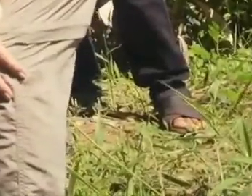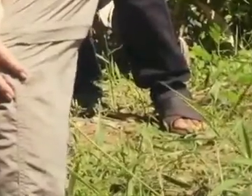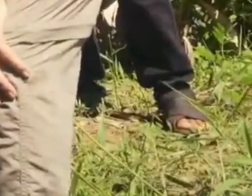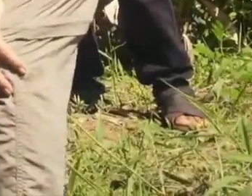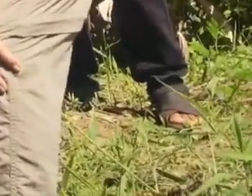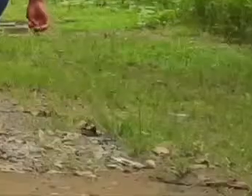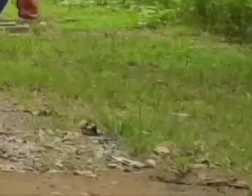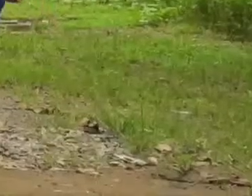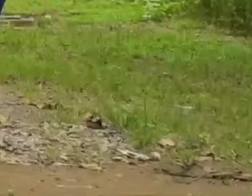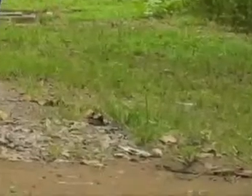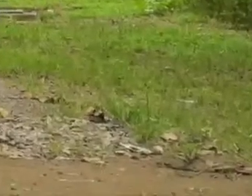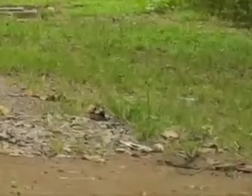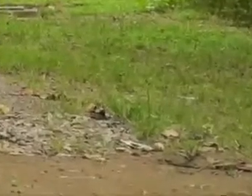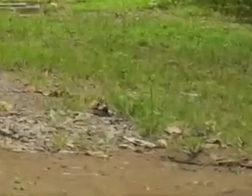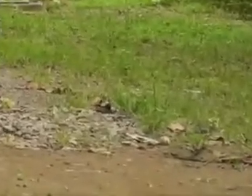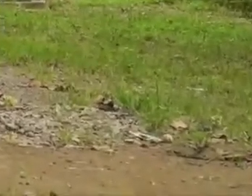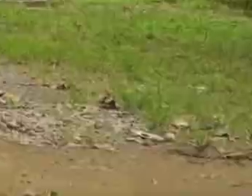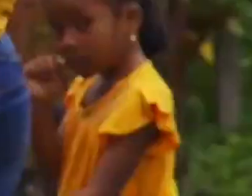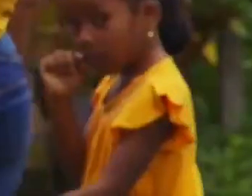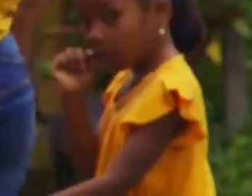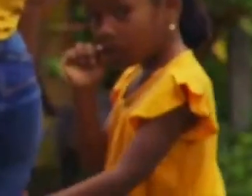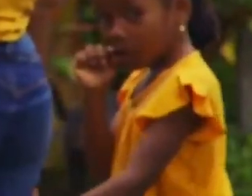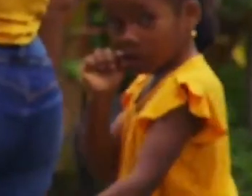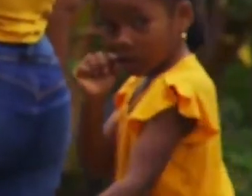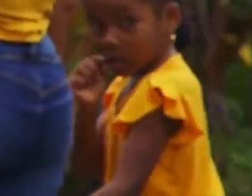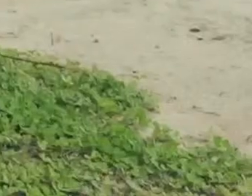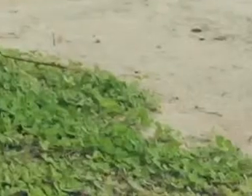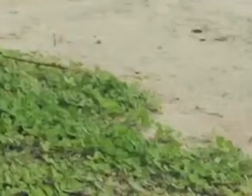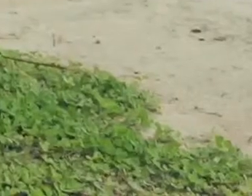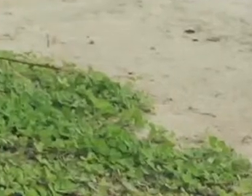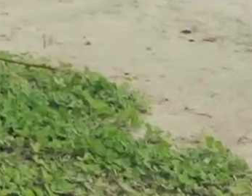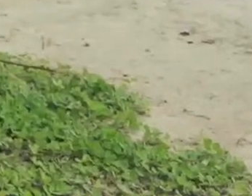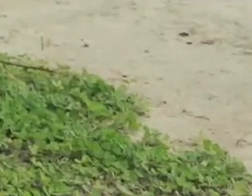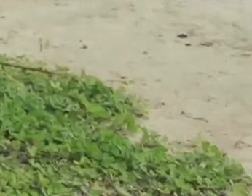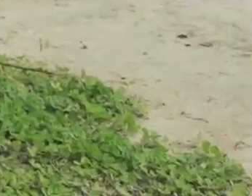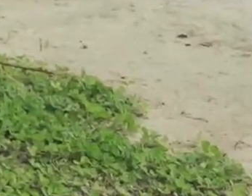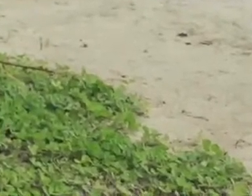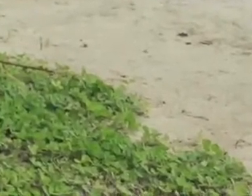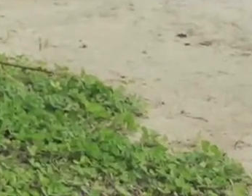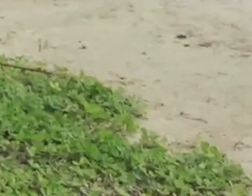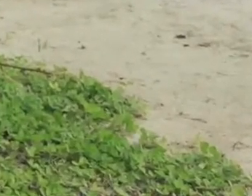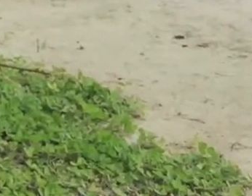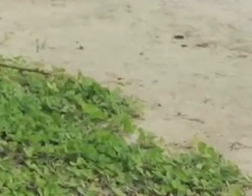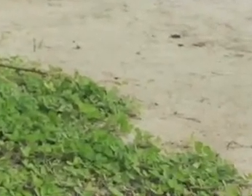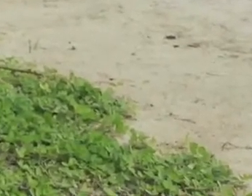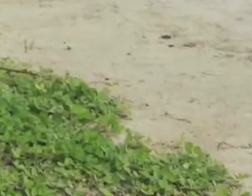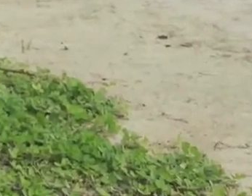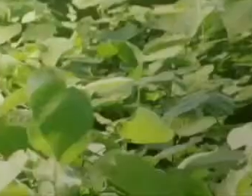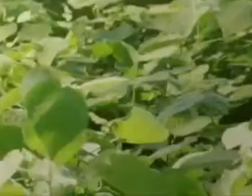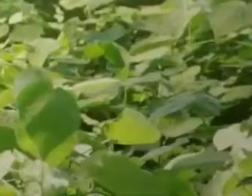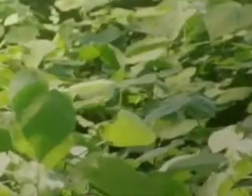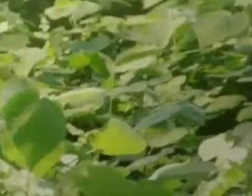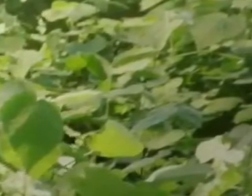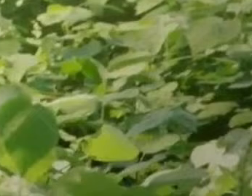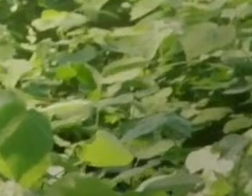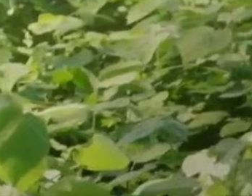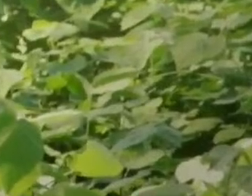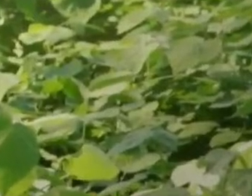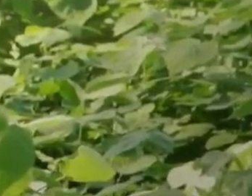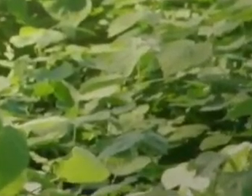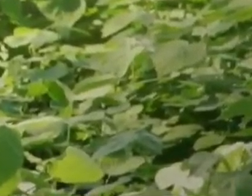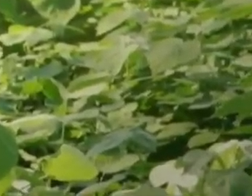Que nos permitan afianzar toda esta historia que hemos traído y que tenemos, que vamos a continuar, nos